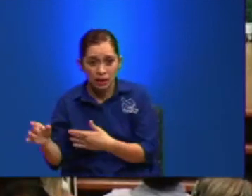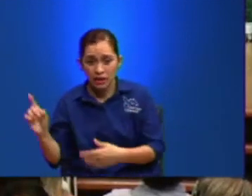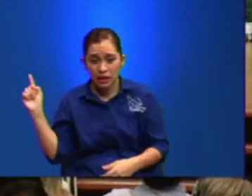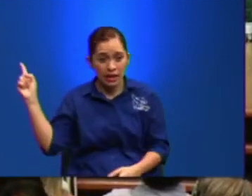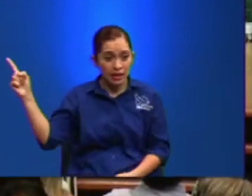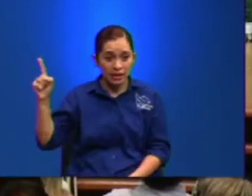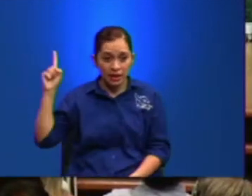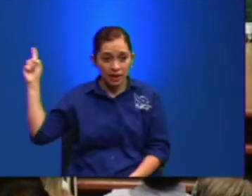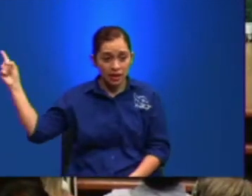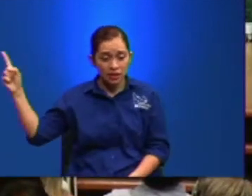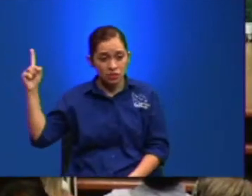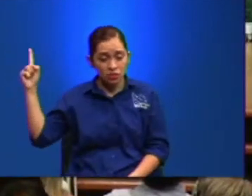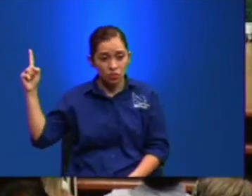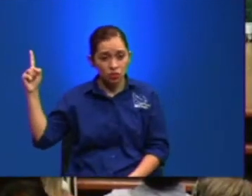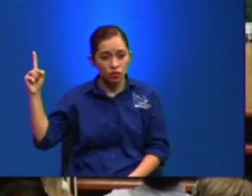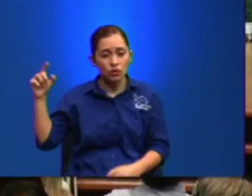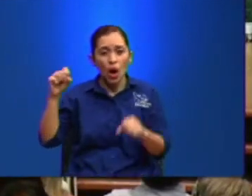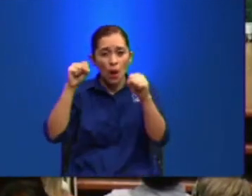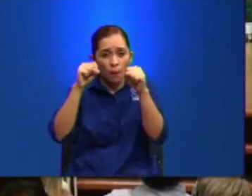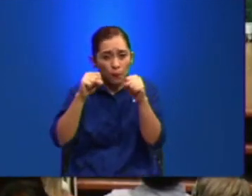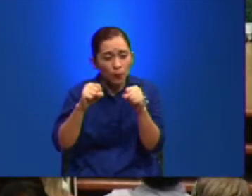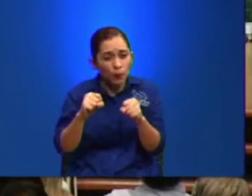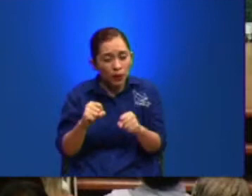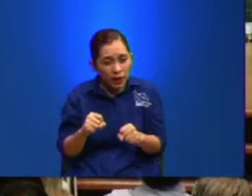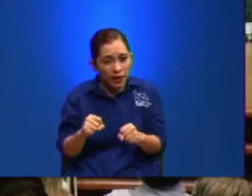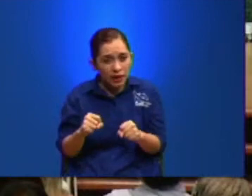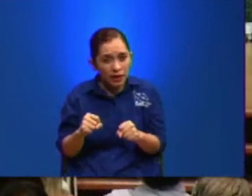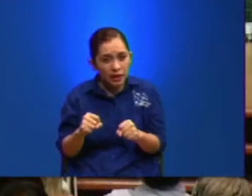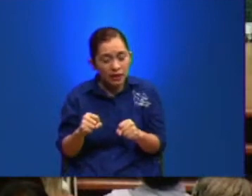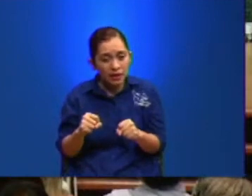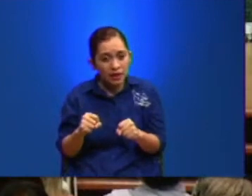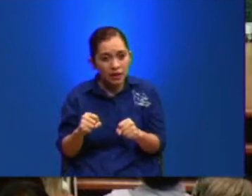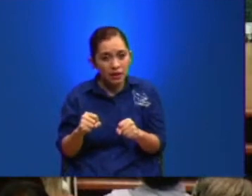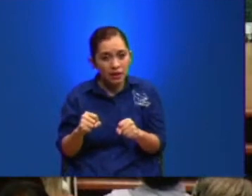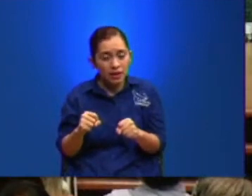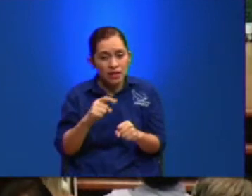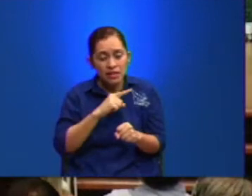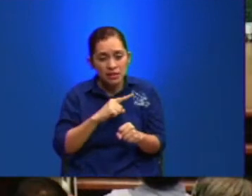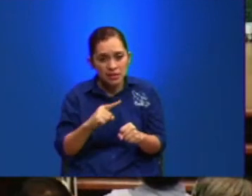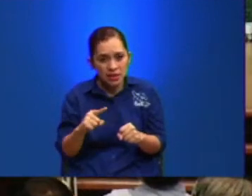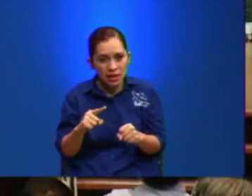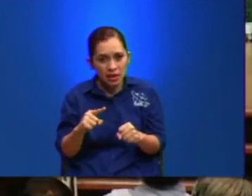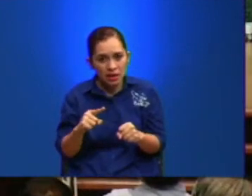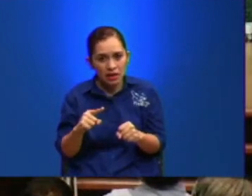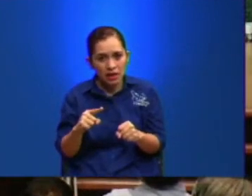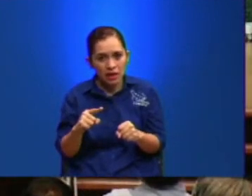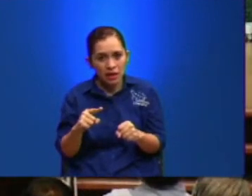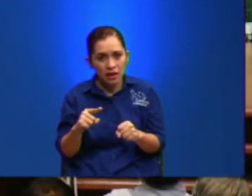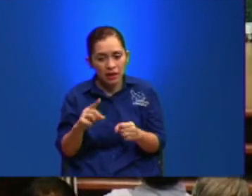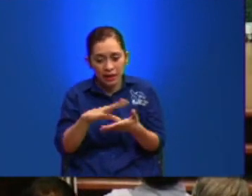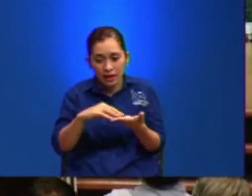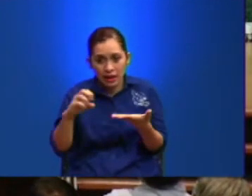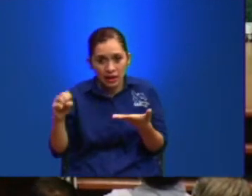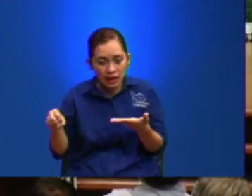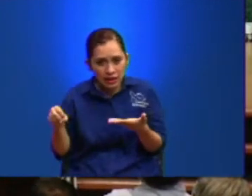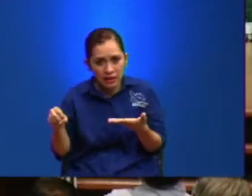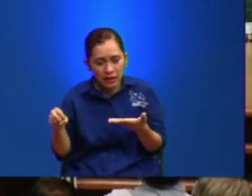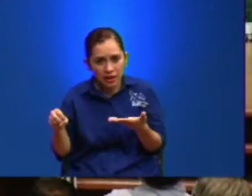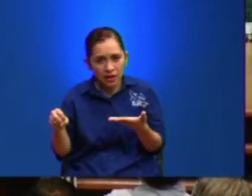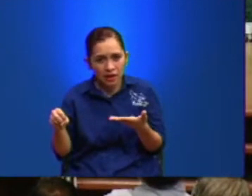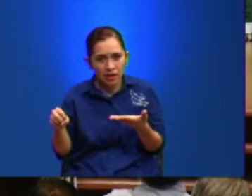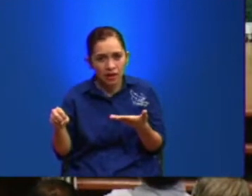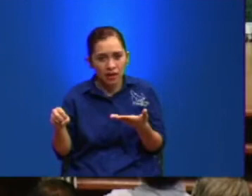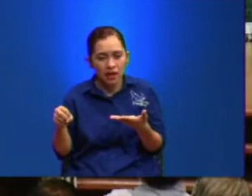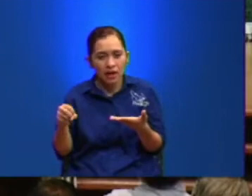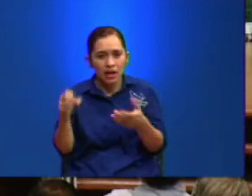uno que ocupa el receptor del amor genuino no puedes amar el sueño no puedes amar el dinero no